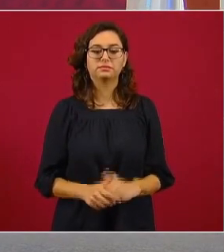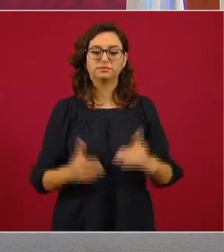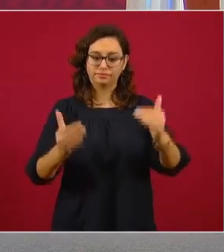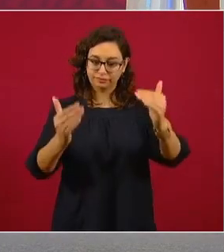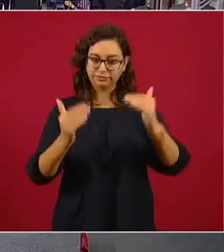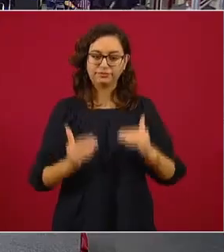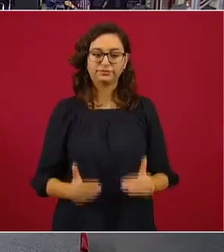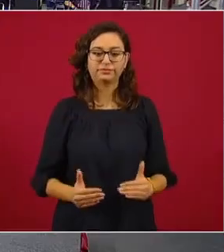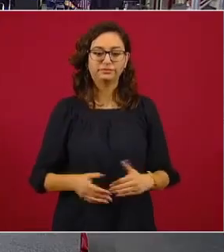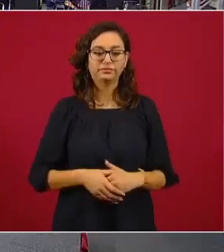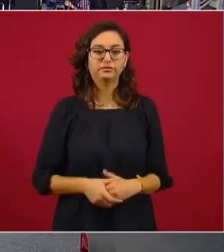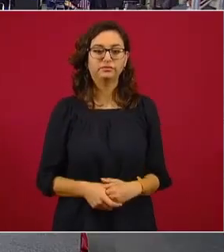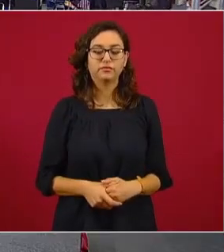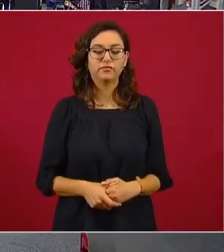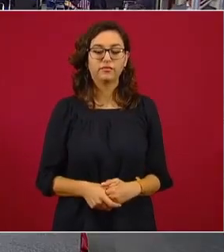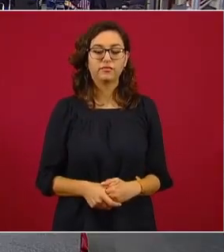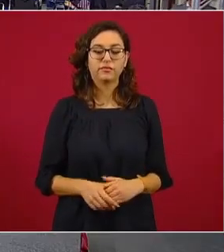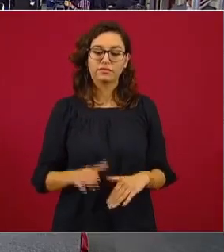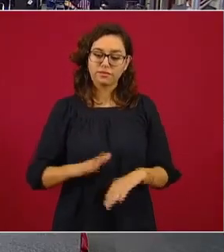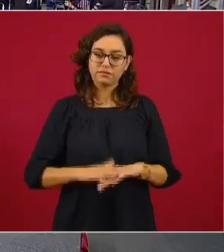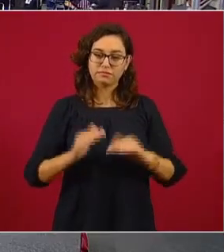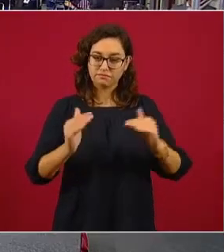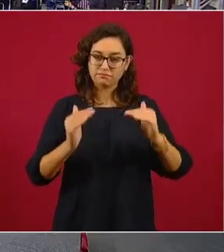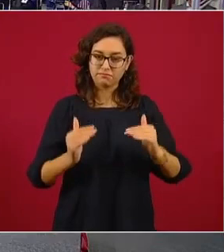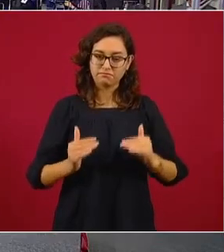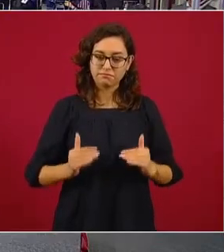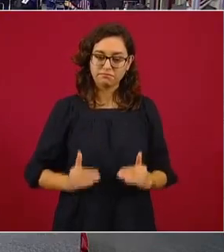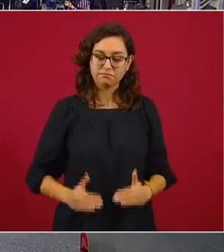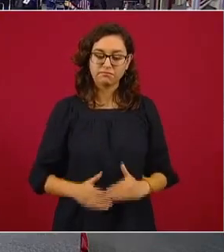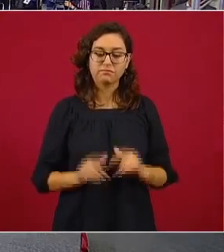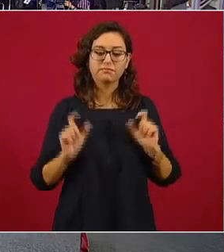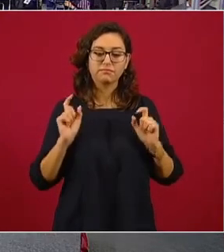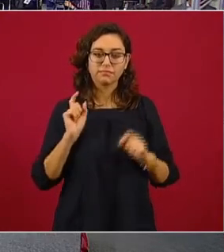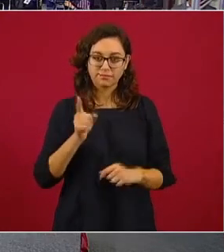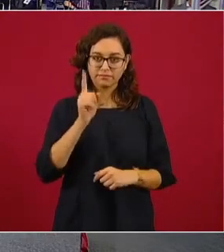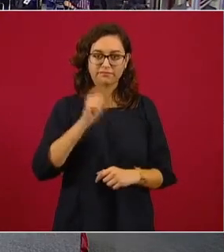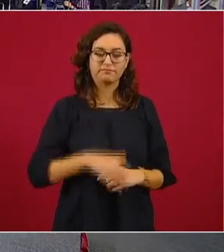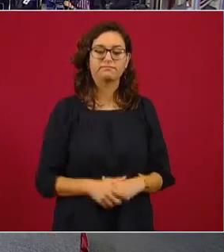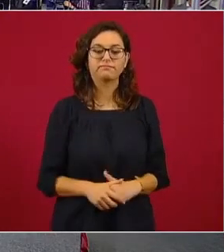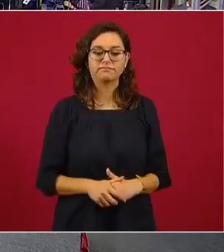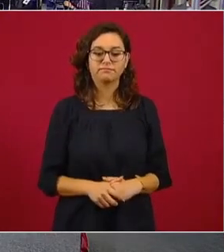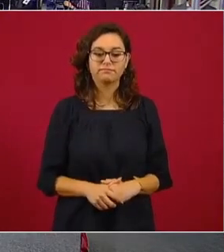Bájale otro poquito. Más, ahí,